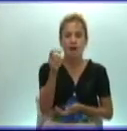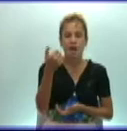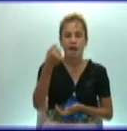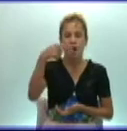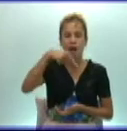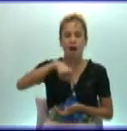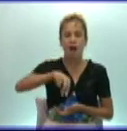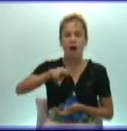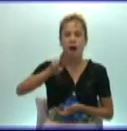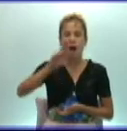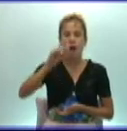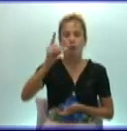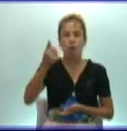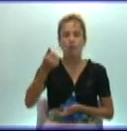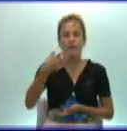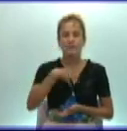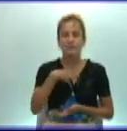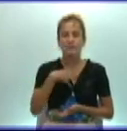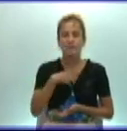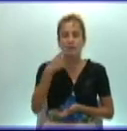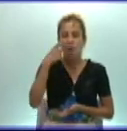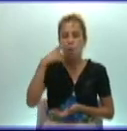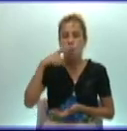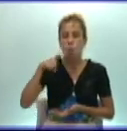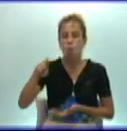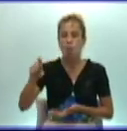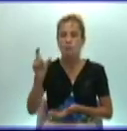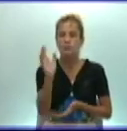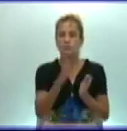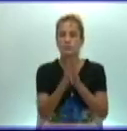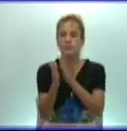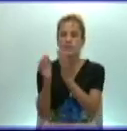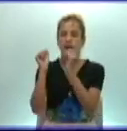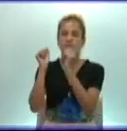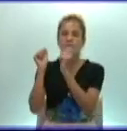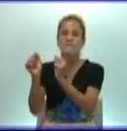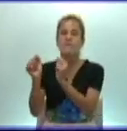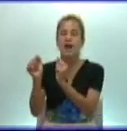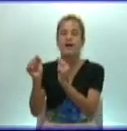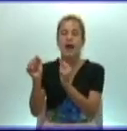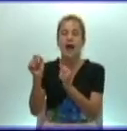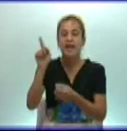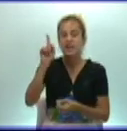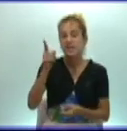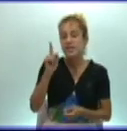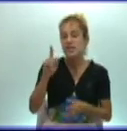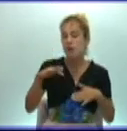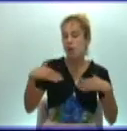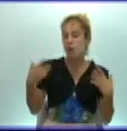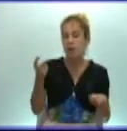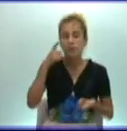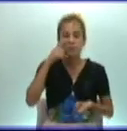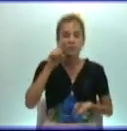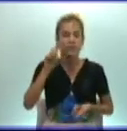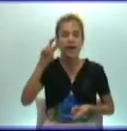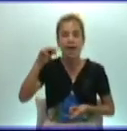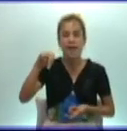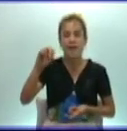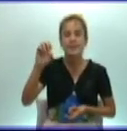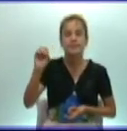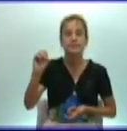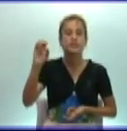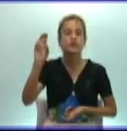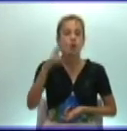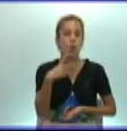agudas tienen la última sílaba acentuada y que llevan tilde cuando terminan en N, en S o en